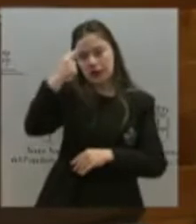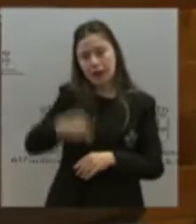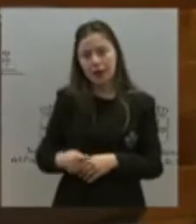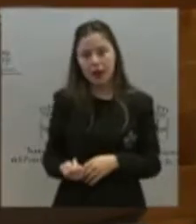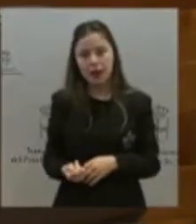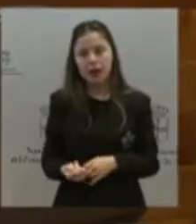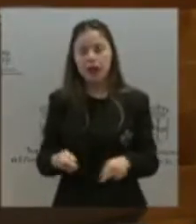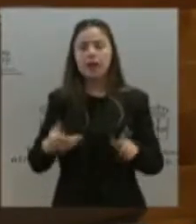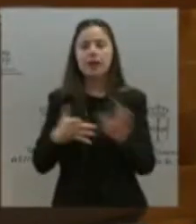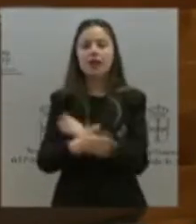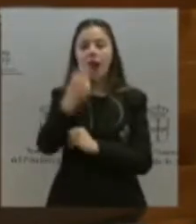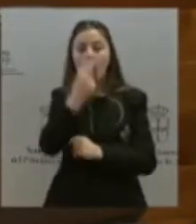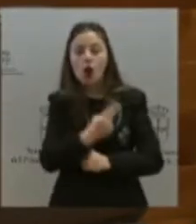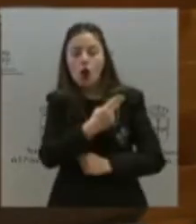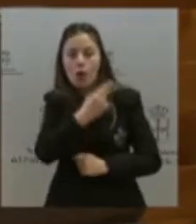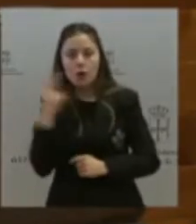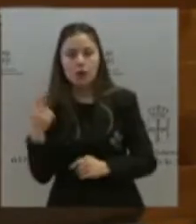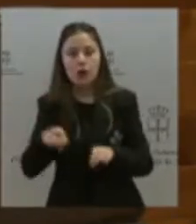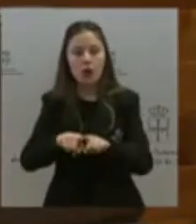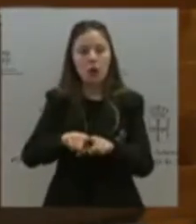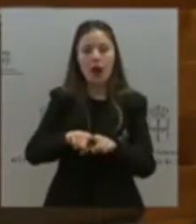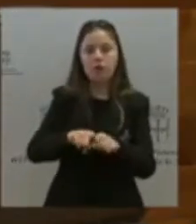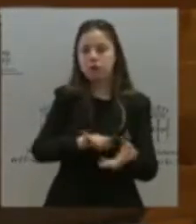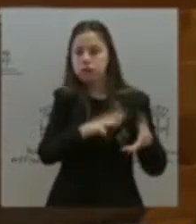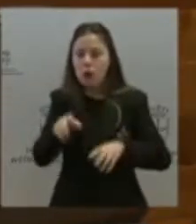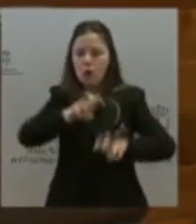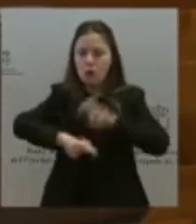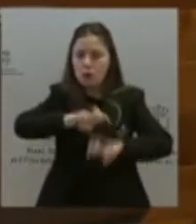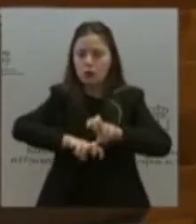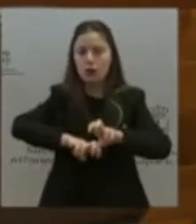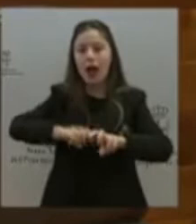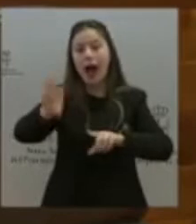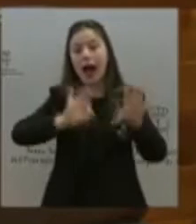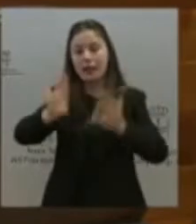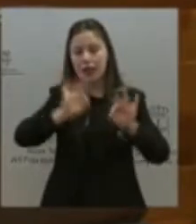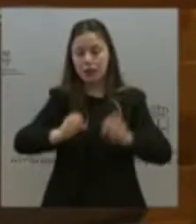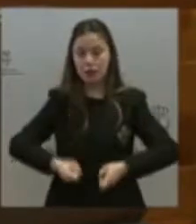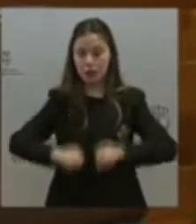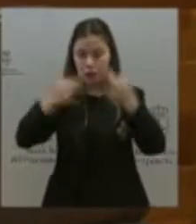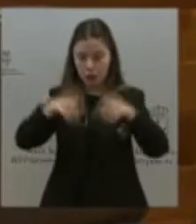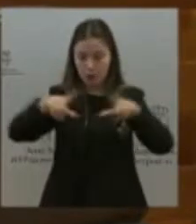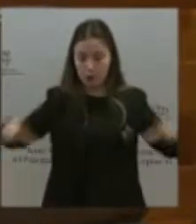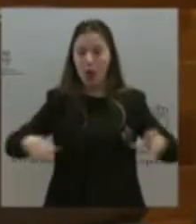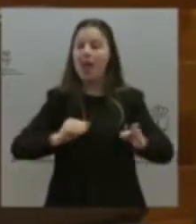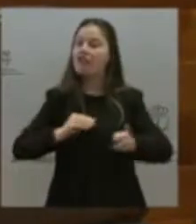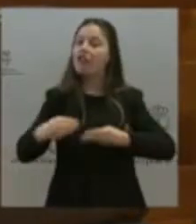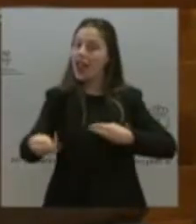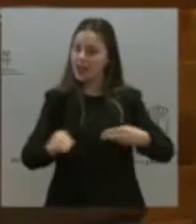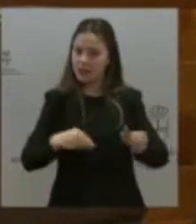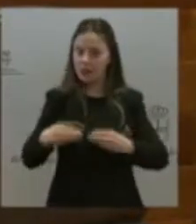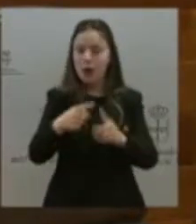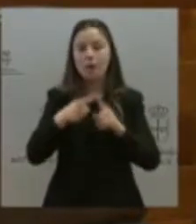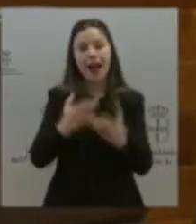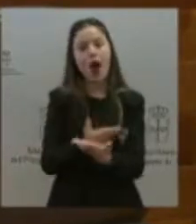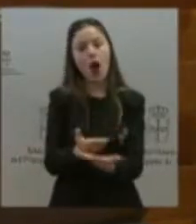tradujo claramente en la búsqueda de alternativas de adjudicación lo suficientemente flexibles para ofrecer soluciones adaptadas a las